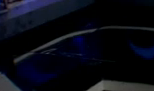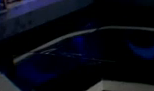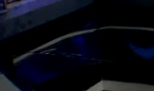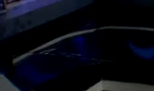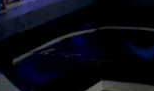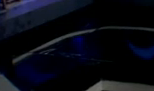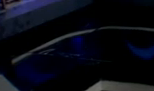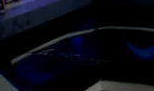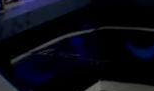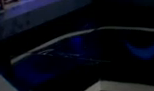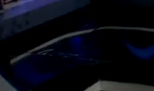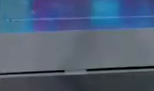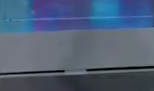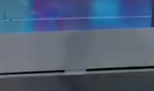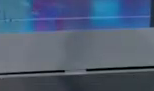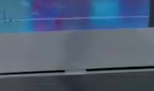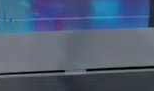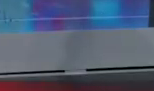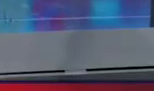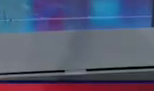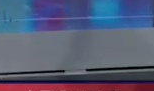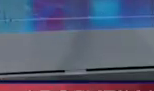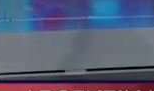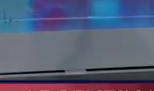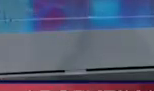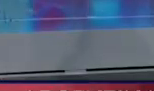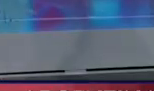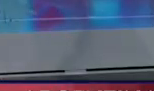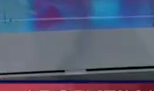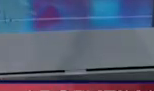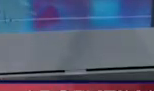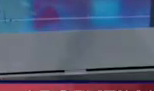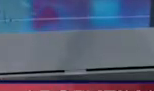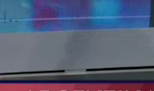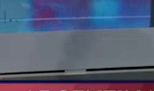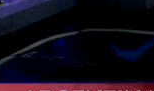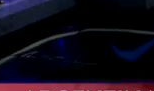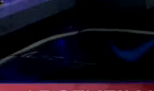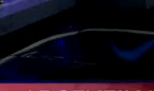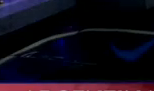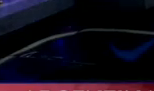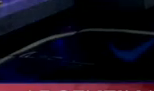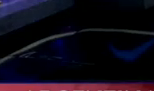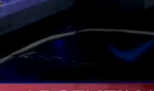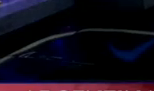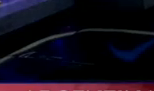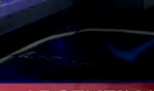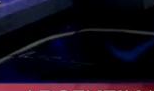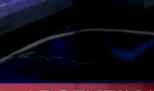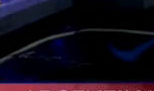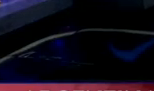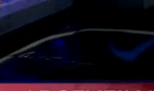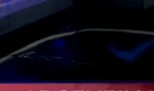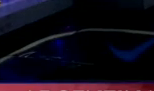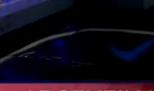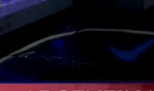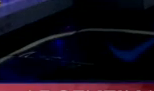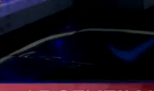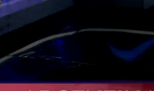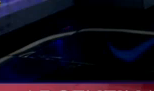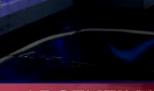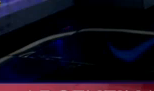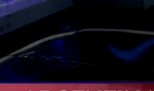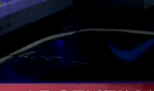otra semana junto a ustedes, informando a todos con la noticia tecnológica de la jornada. En esta ocasión, un país de la región está cambiando las formas de